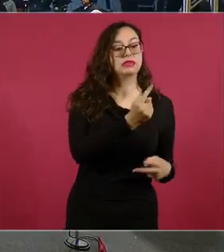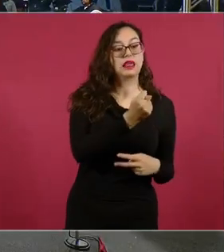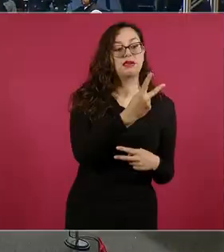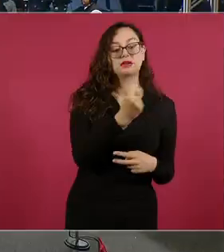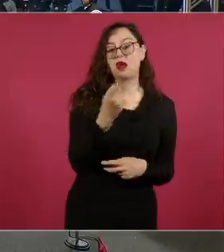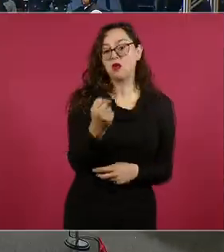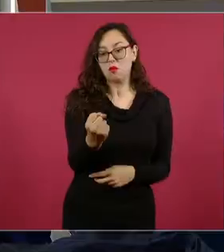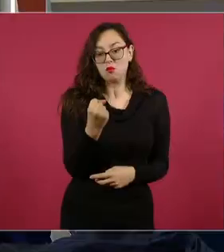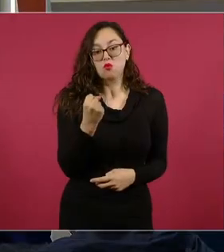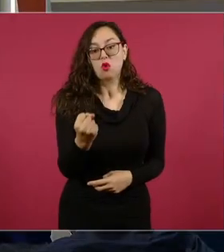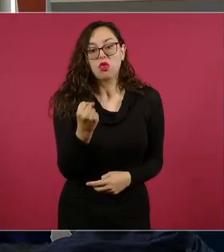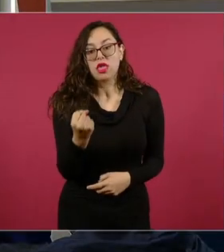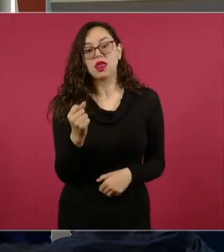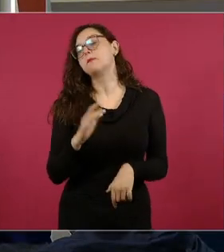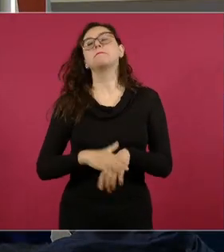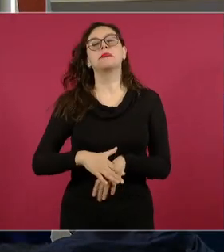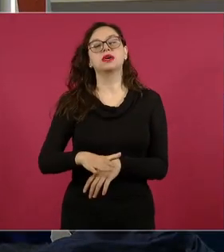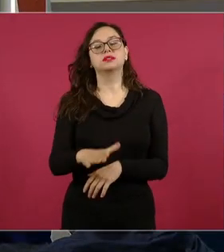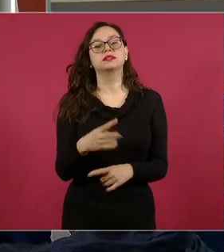Poder real,